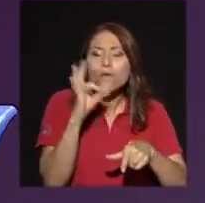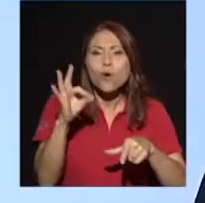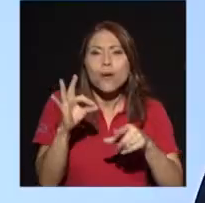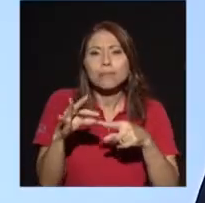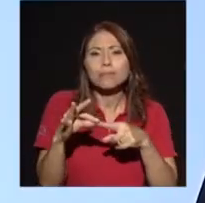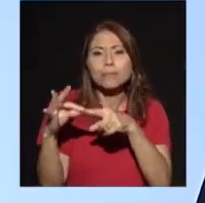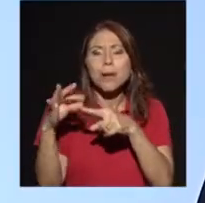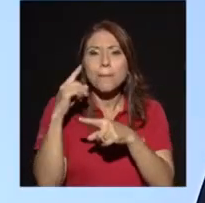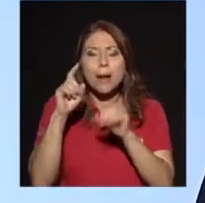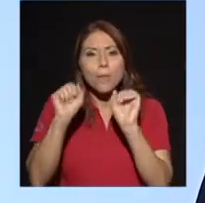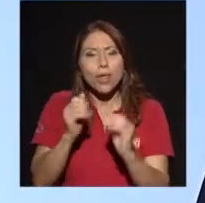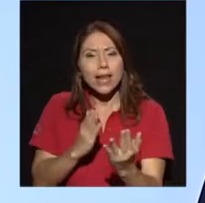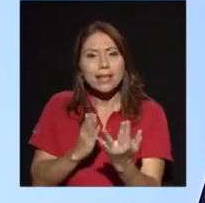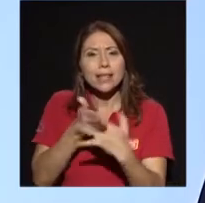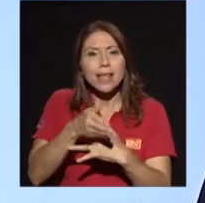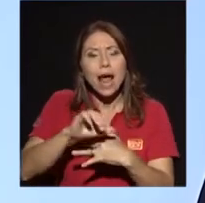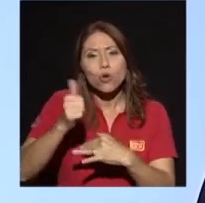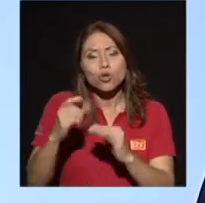y oportunidades.